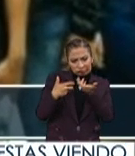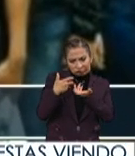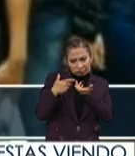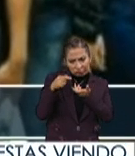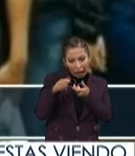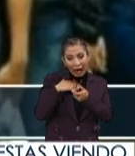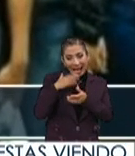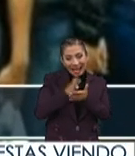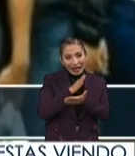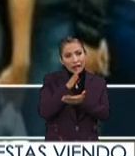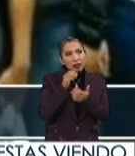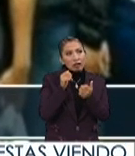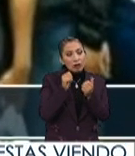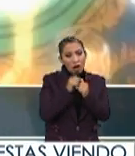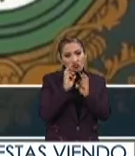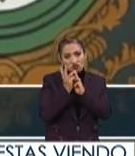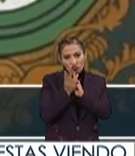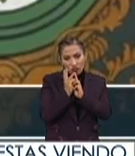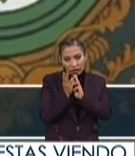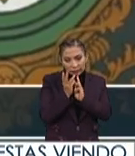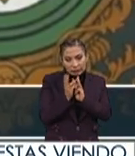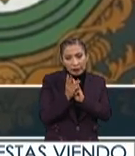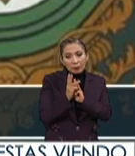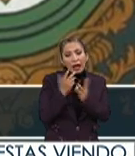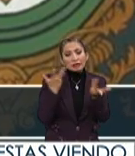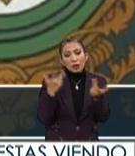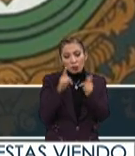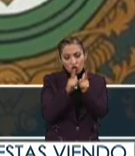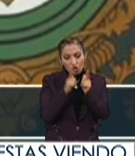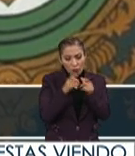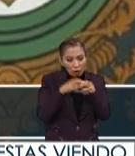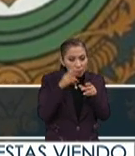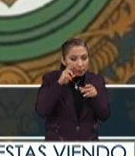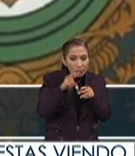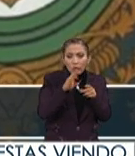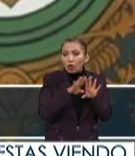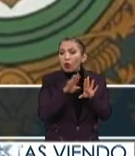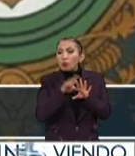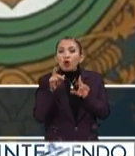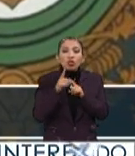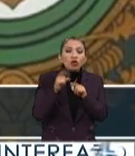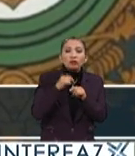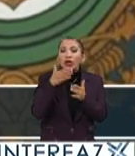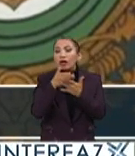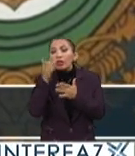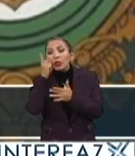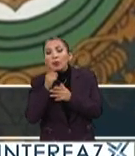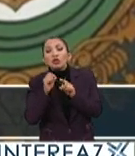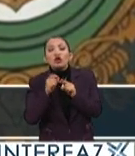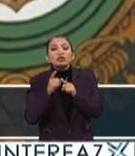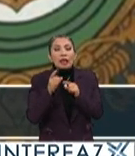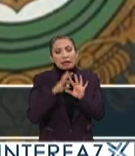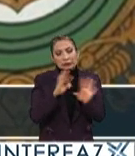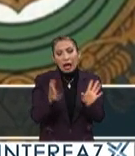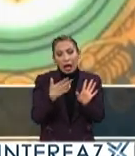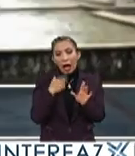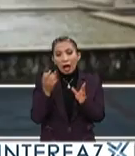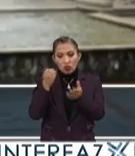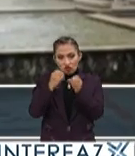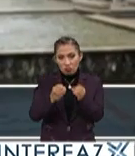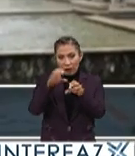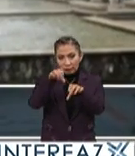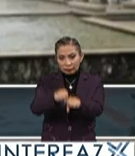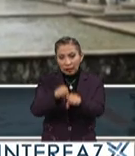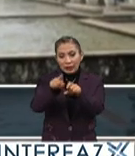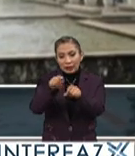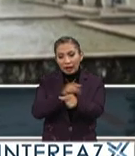allá mediante WhatsApp pues hicimos un grupo y vimos como dónde quedarnos, dónde alojarnos, y ya pues reservamos y